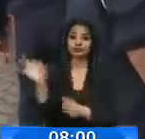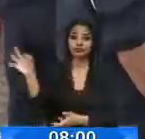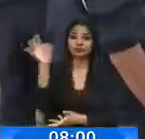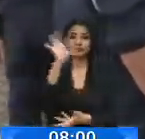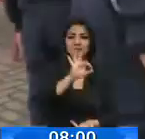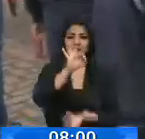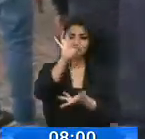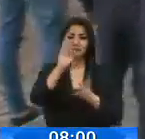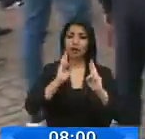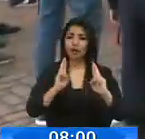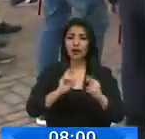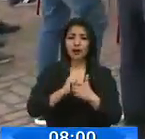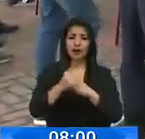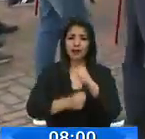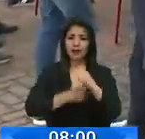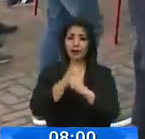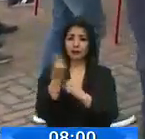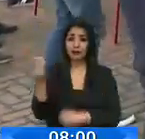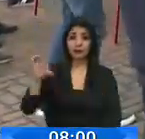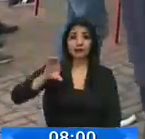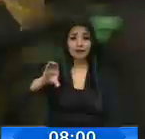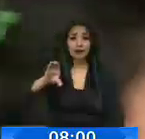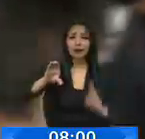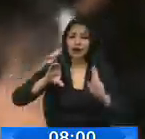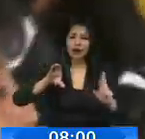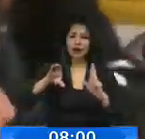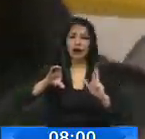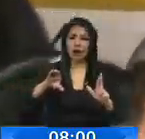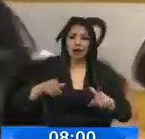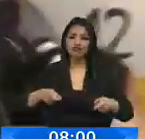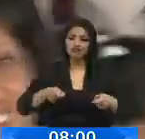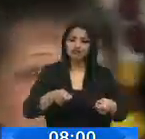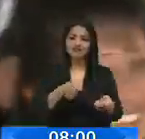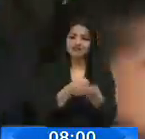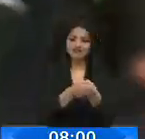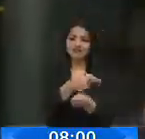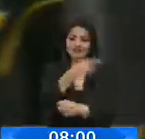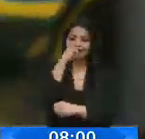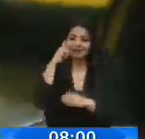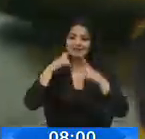esperan contar cada año con los recursos necesarios para lograr una sonrisa en cada